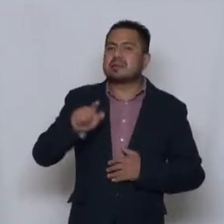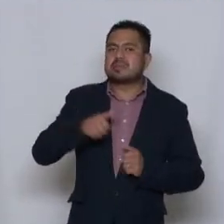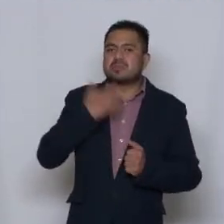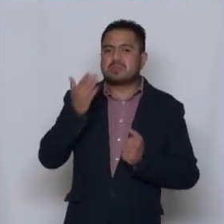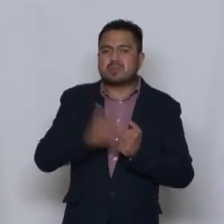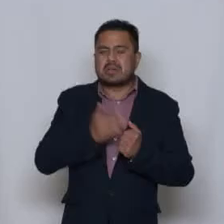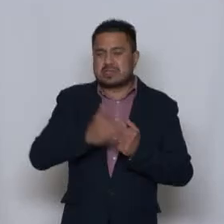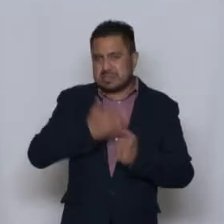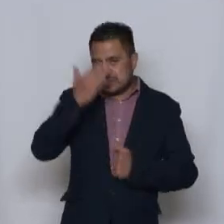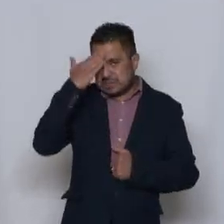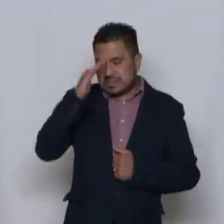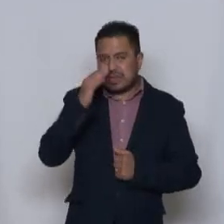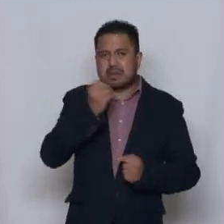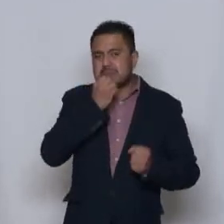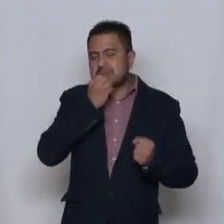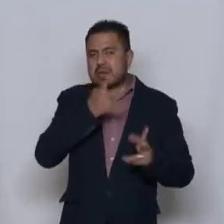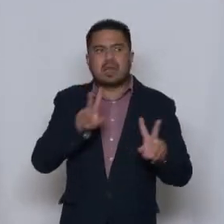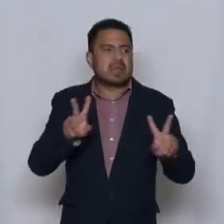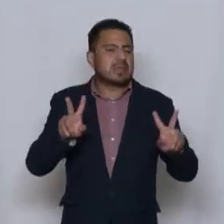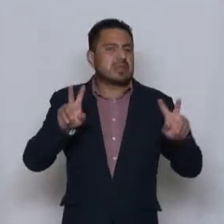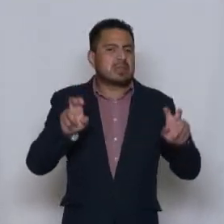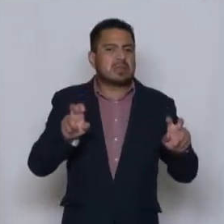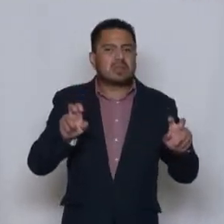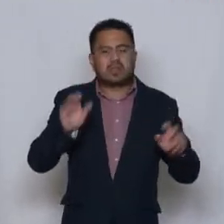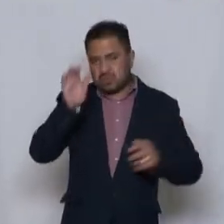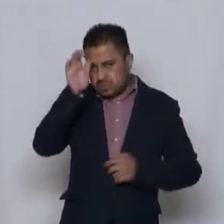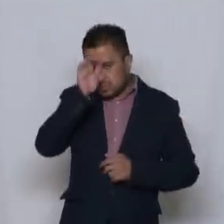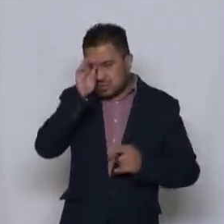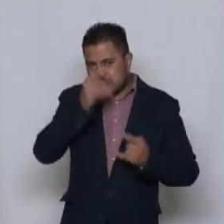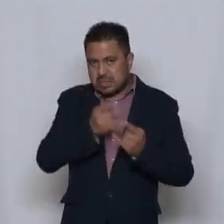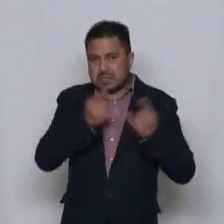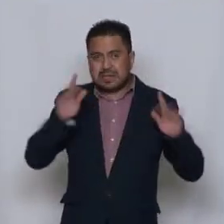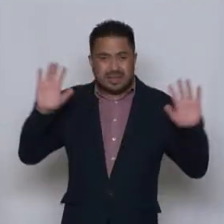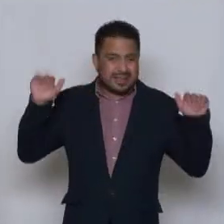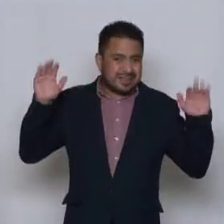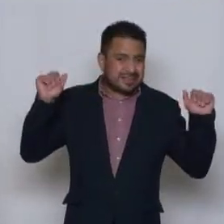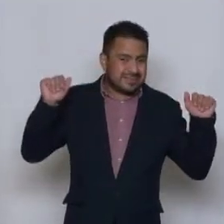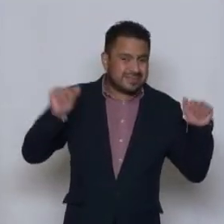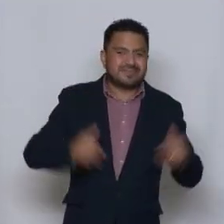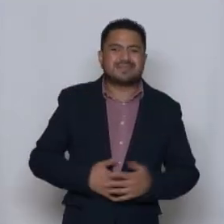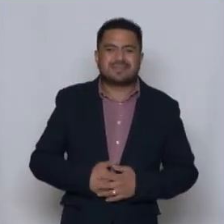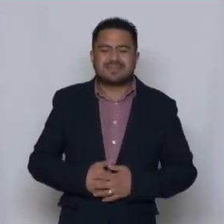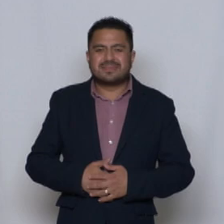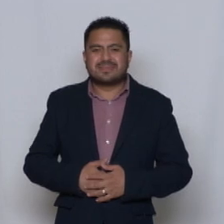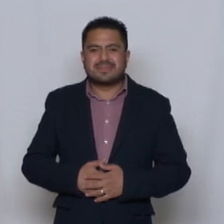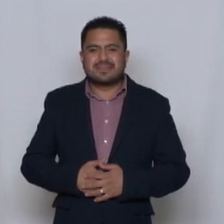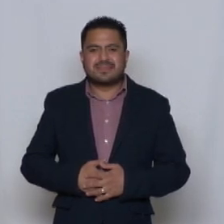siguiente saber, un fascinante tema de conciencia histórica. ¡Adiós!